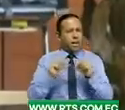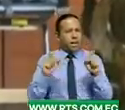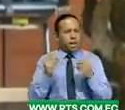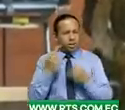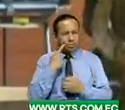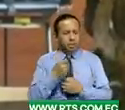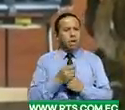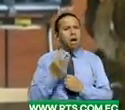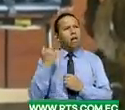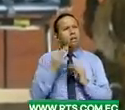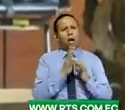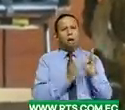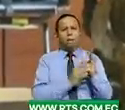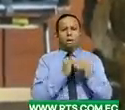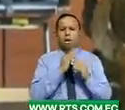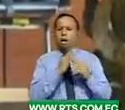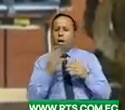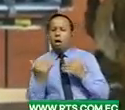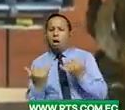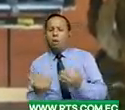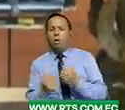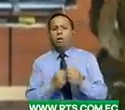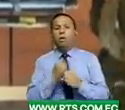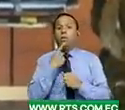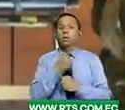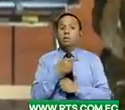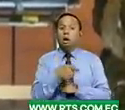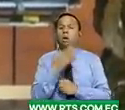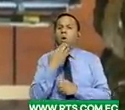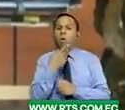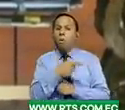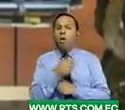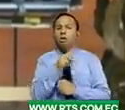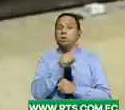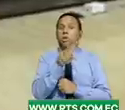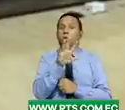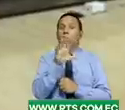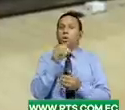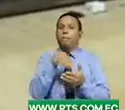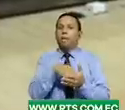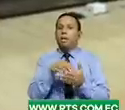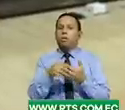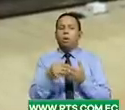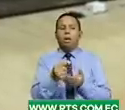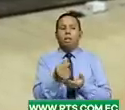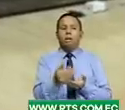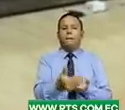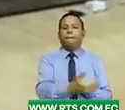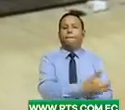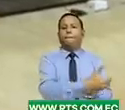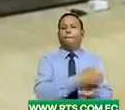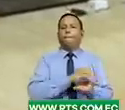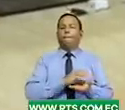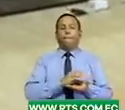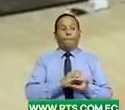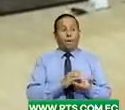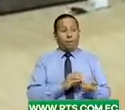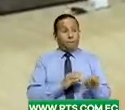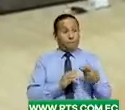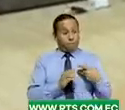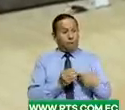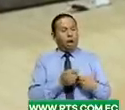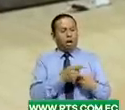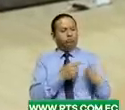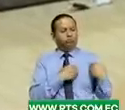de los argumentos más fuertes sería el aparente cobro de $150,000 a Adrián Zeta para nombrarle como coordinador